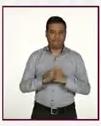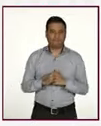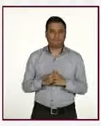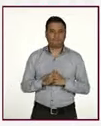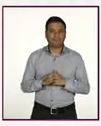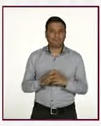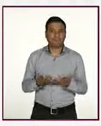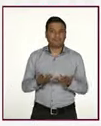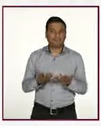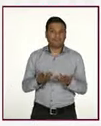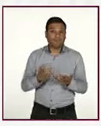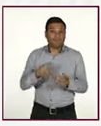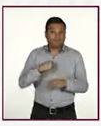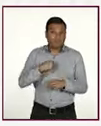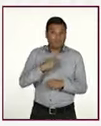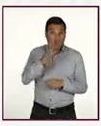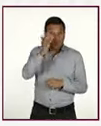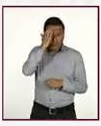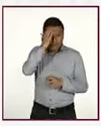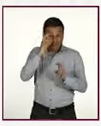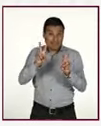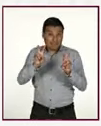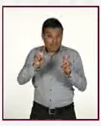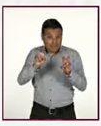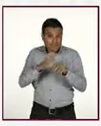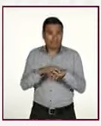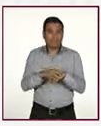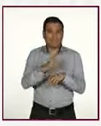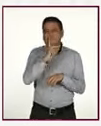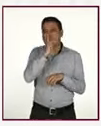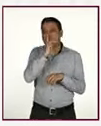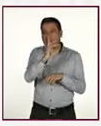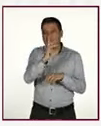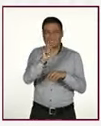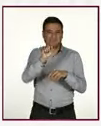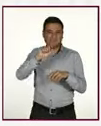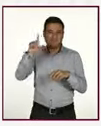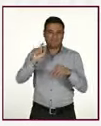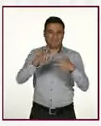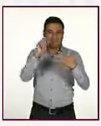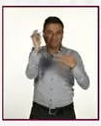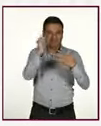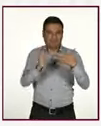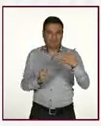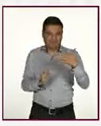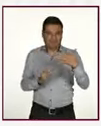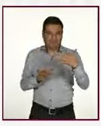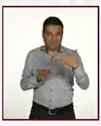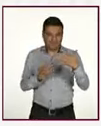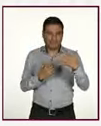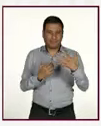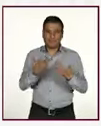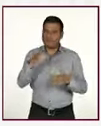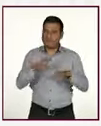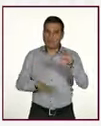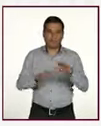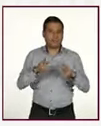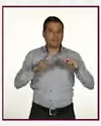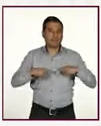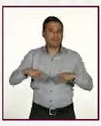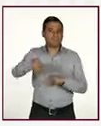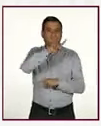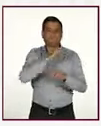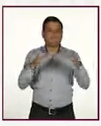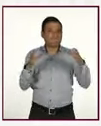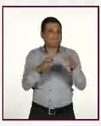este conocimiento, estos tecnicismos, ¿no? Le llamaría yo estos tecnicismos que a veces no bajan a las